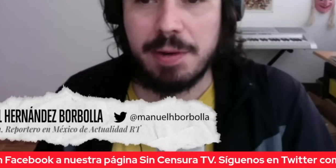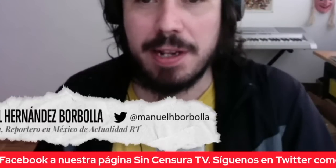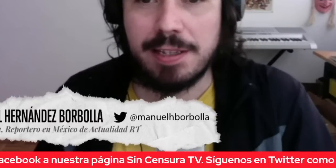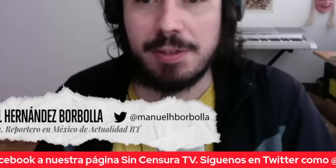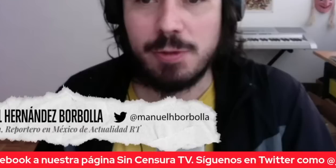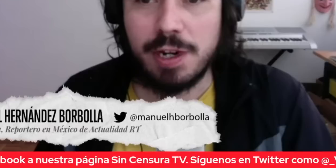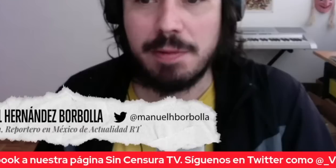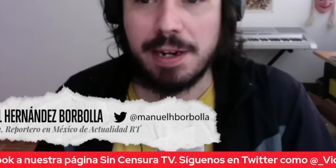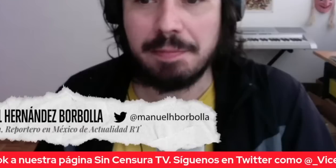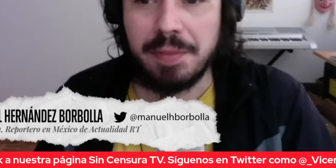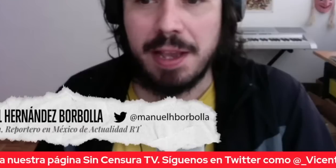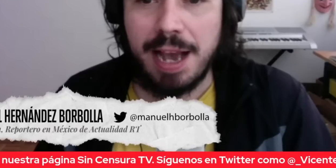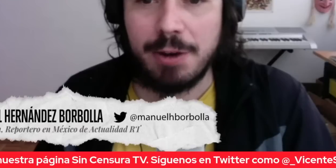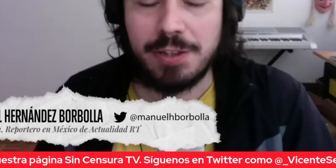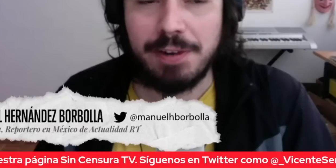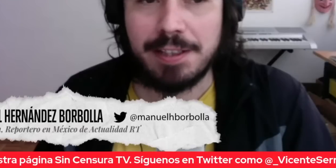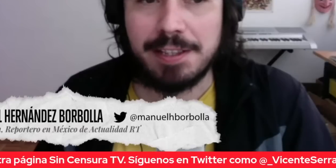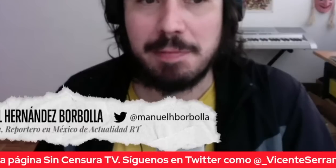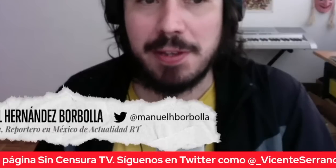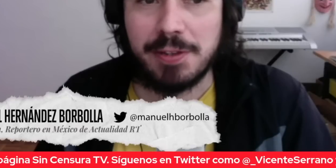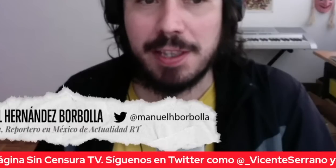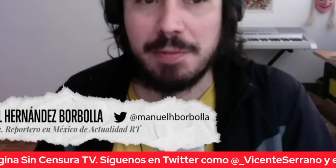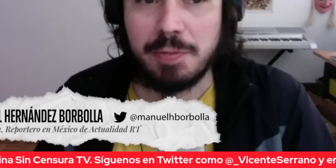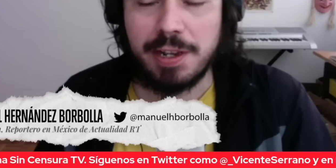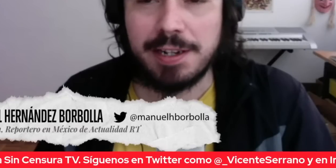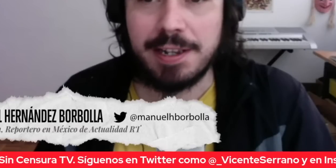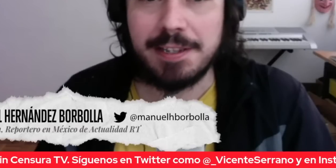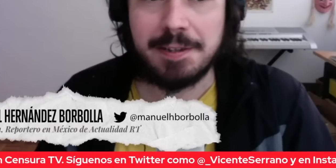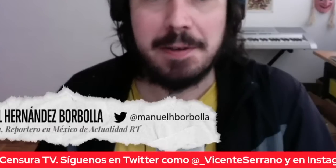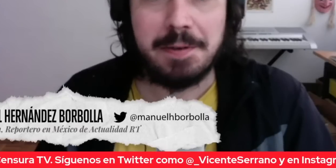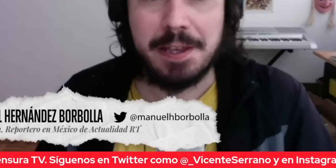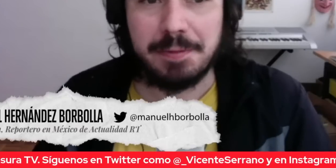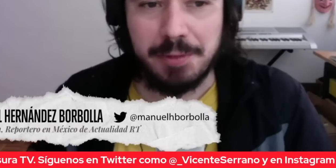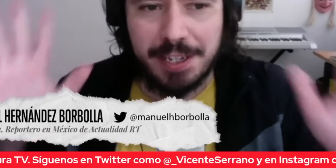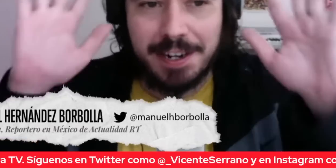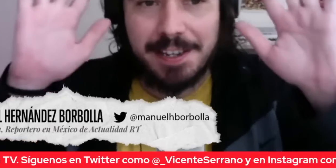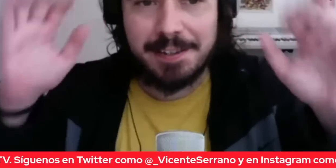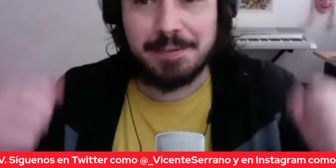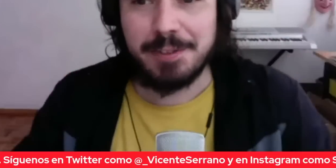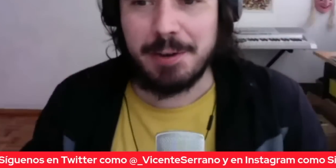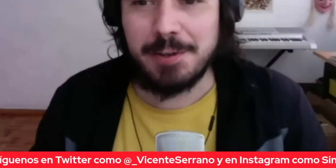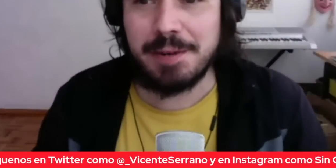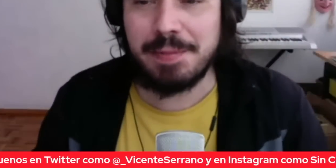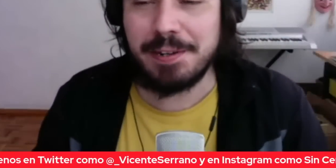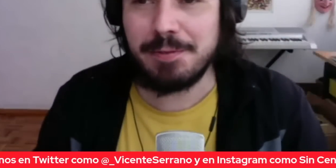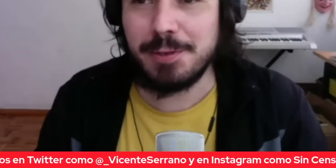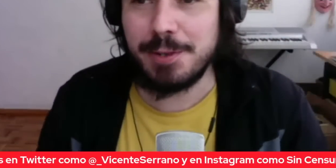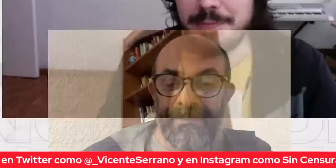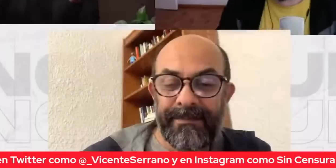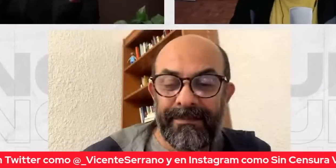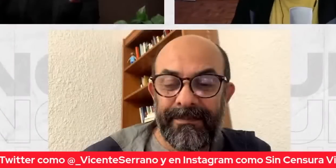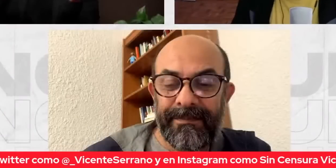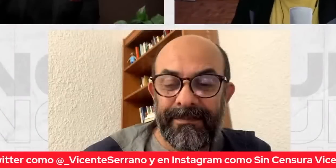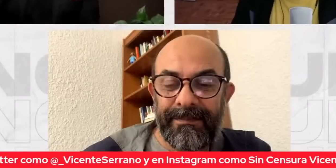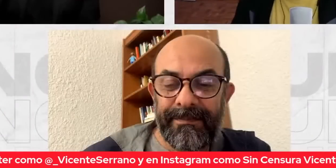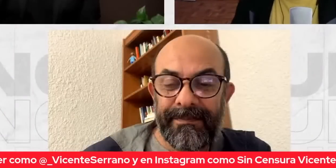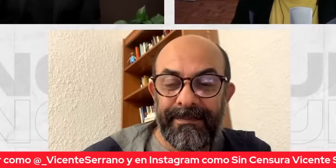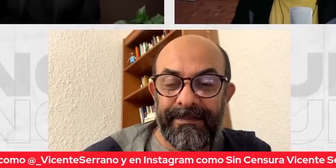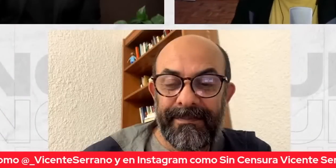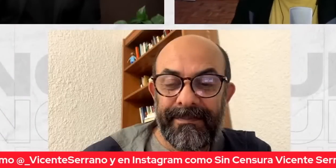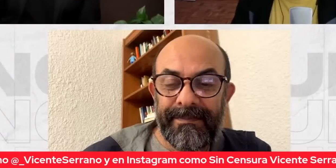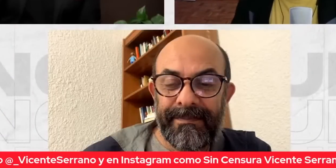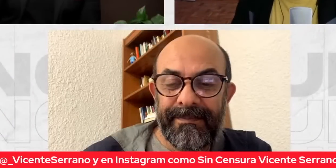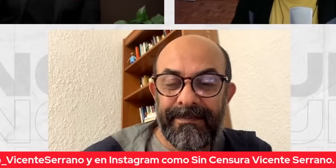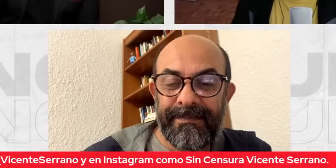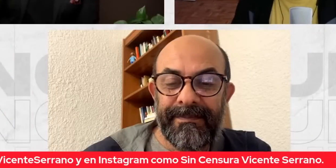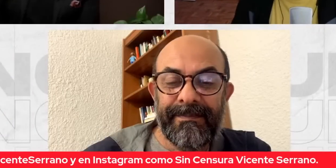se den una vuelta y se suscriban a los diferentes espacios que tenemos por ahí en redes. Muchas gracias, un saludo y siempre un gusto compartir mesa con el